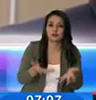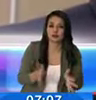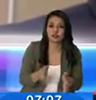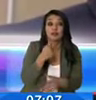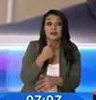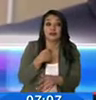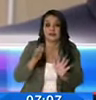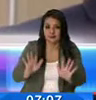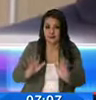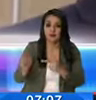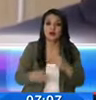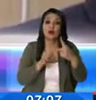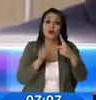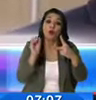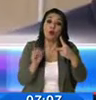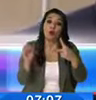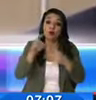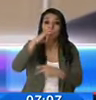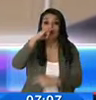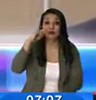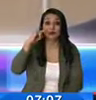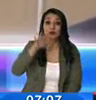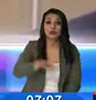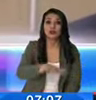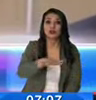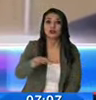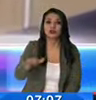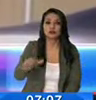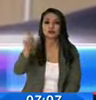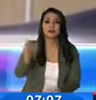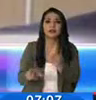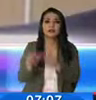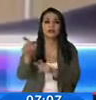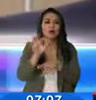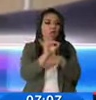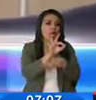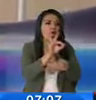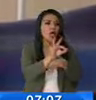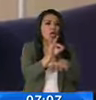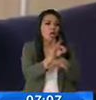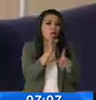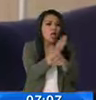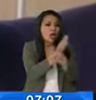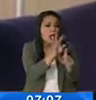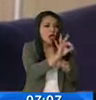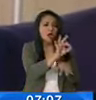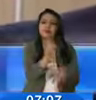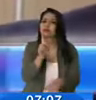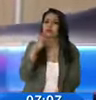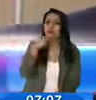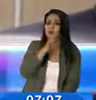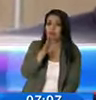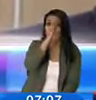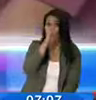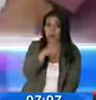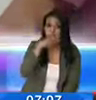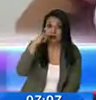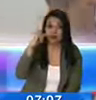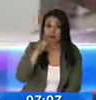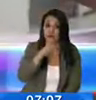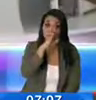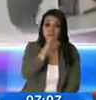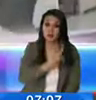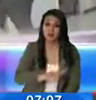de que supuestamente los niños han sido manipulados, lo cual nosotros negamos total y rotundamente.